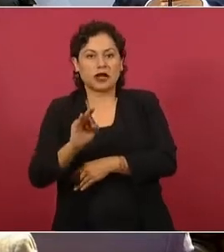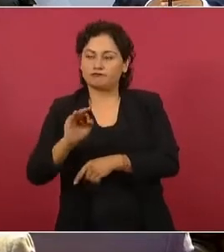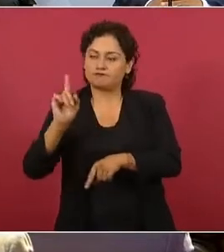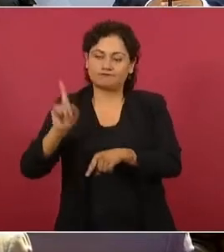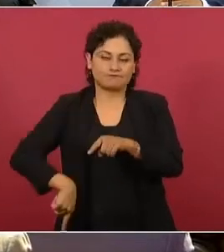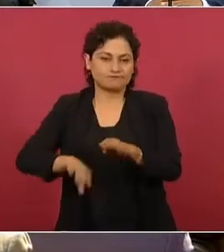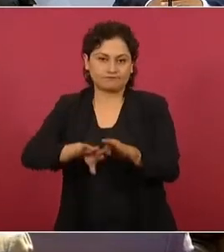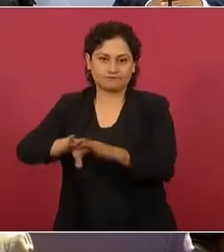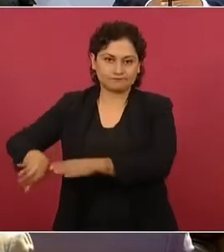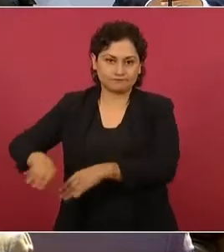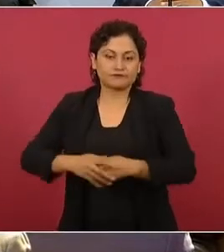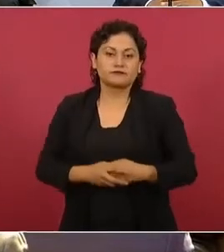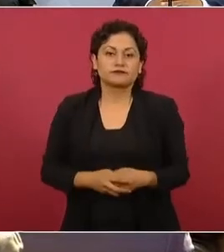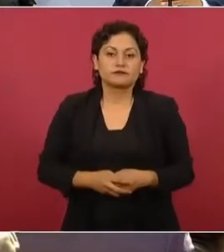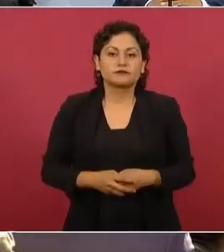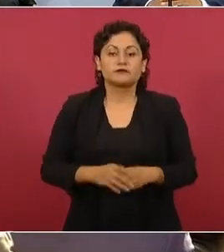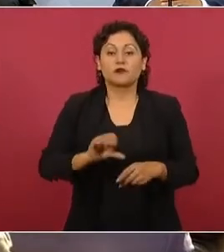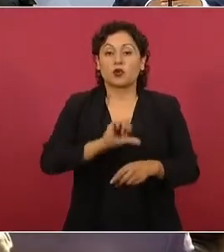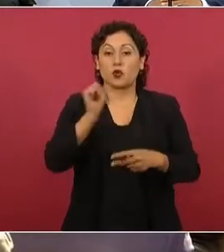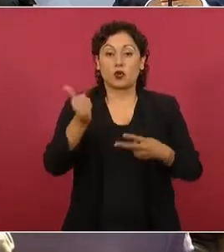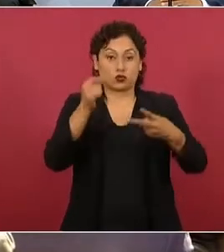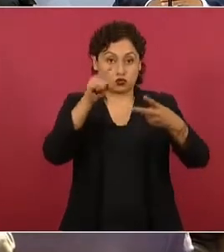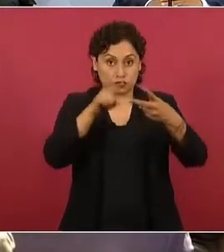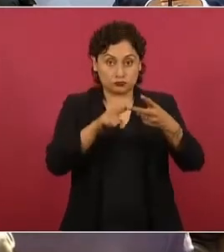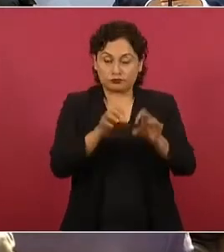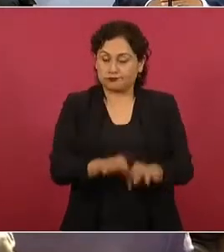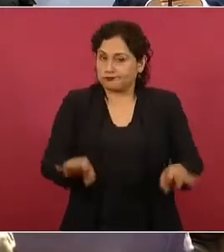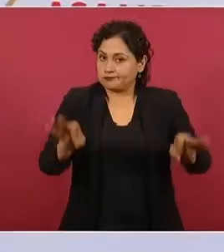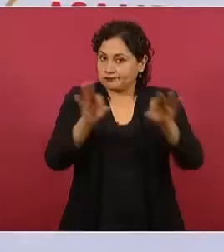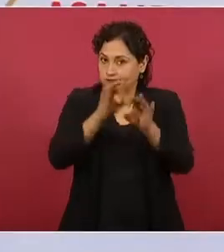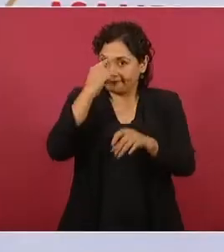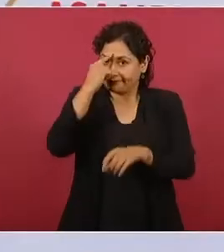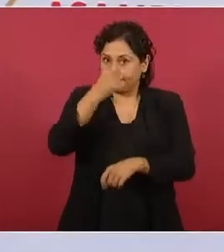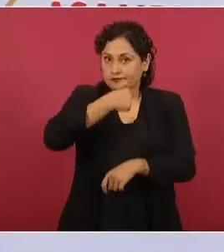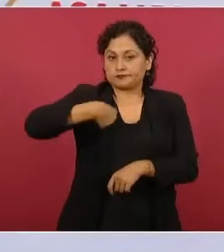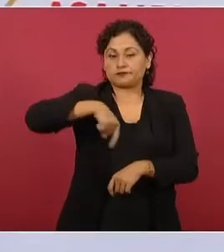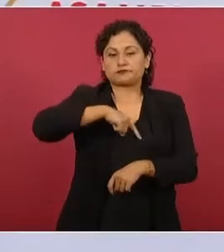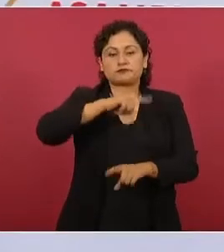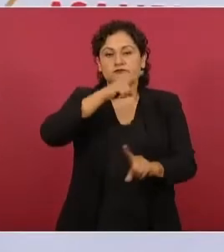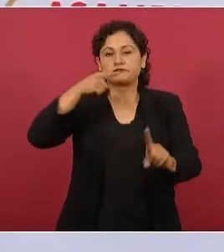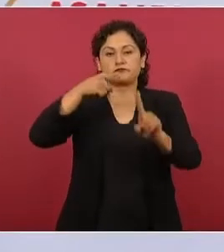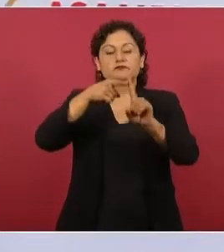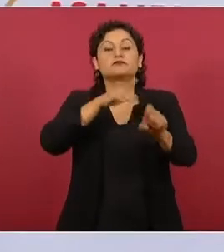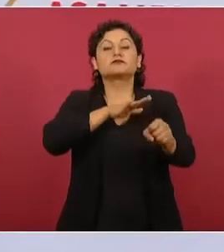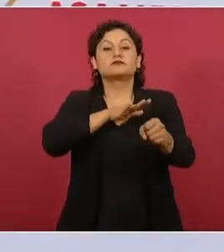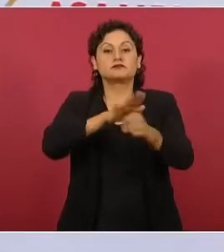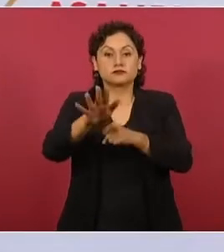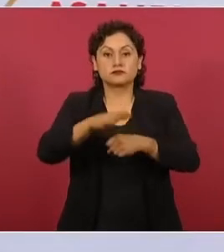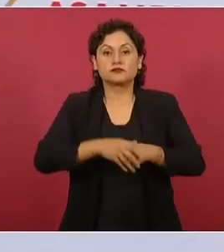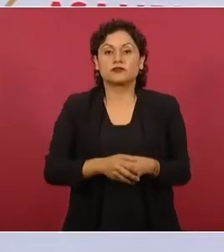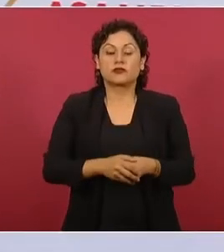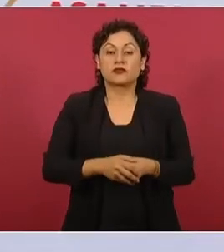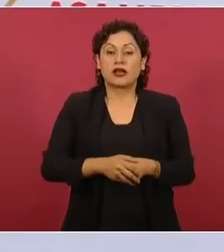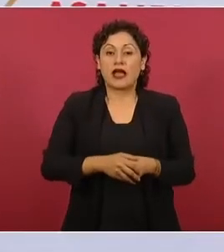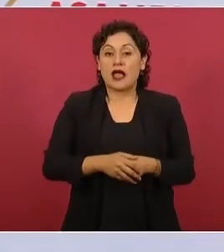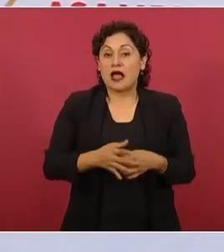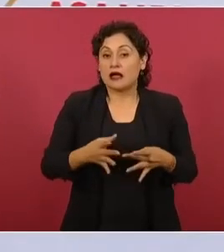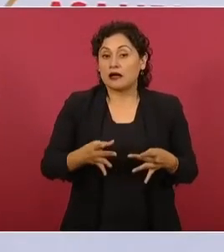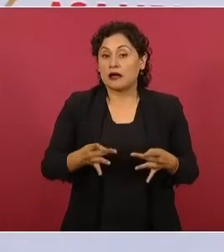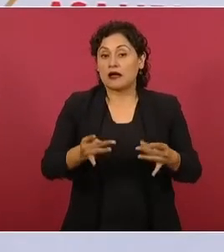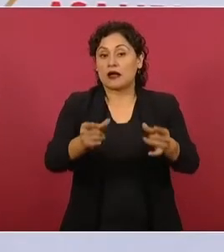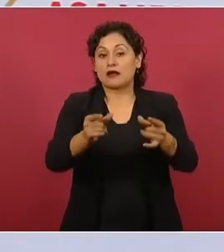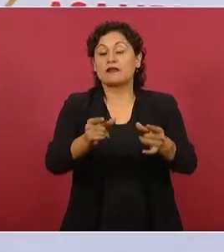objetivo, indeclinable para nuestro sector, es el de asegurar la calidad integral, la asequibilidad